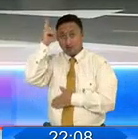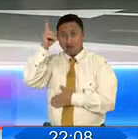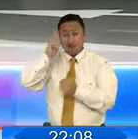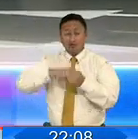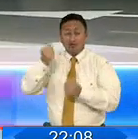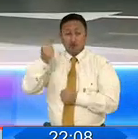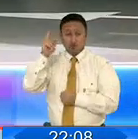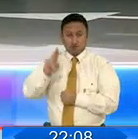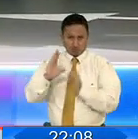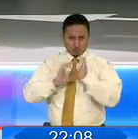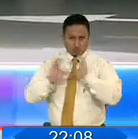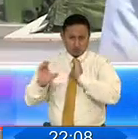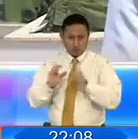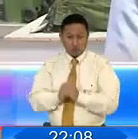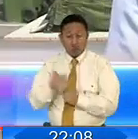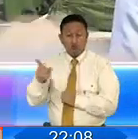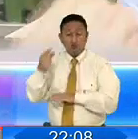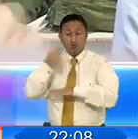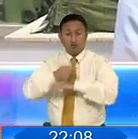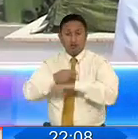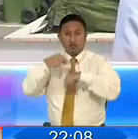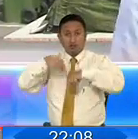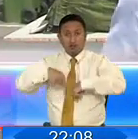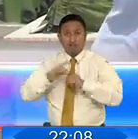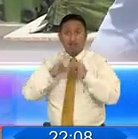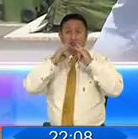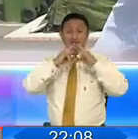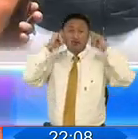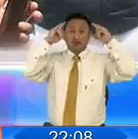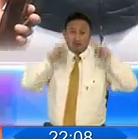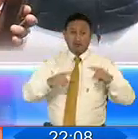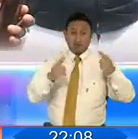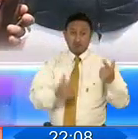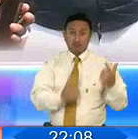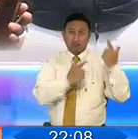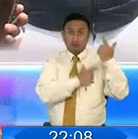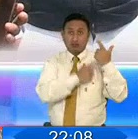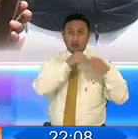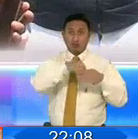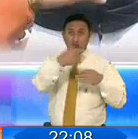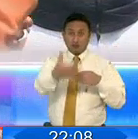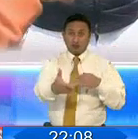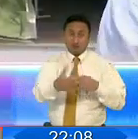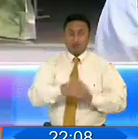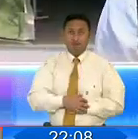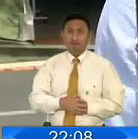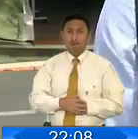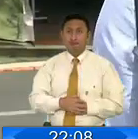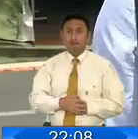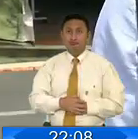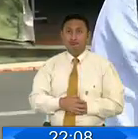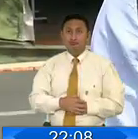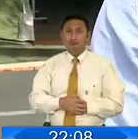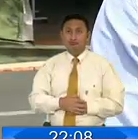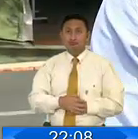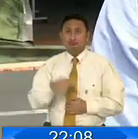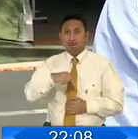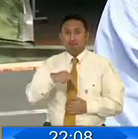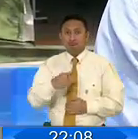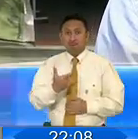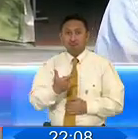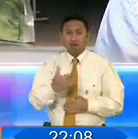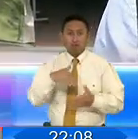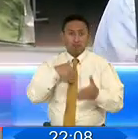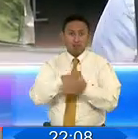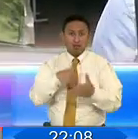IES Quito Sur. Su gerente nos recibió en las carpas militares instaladas en la parte externa. No hemos tenido ningún tipo de